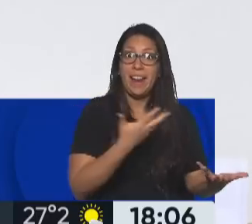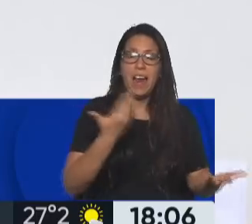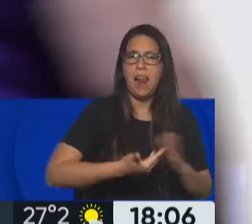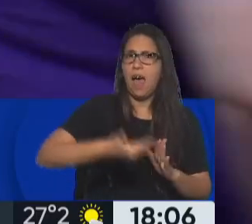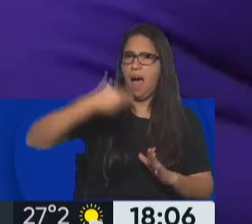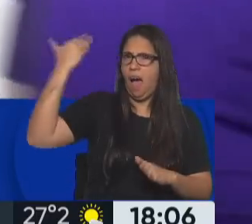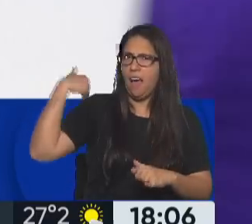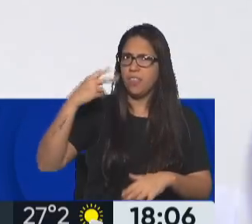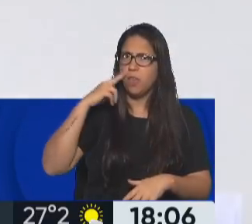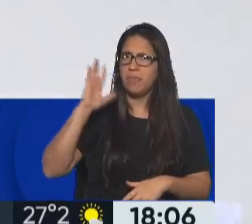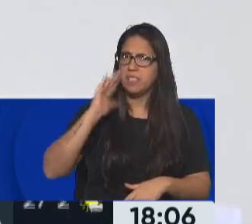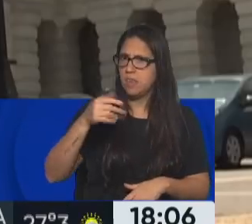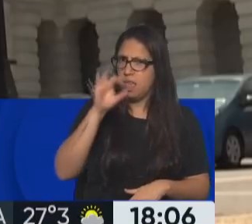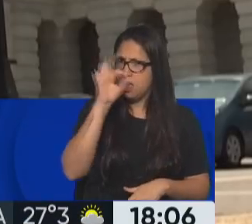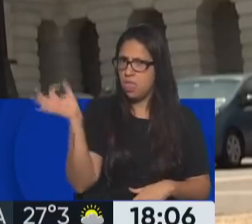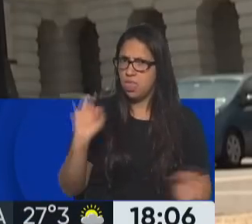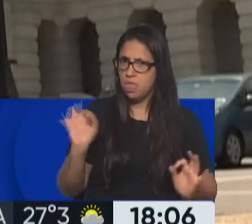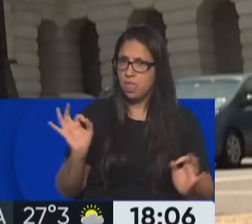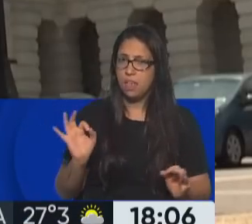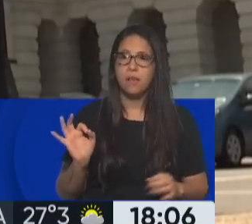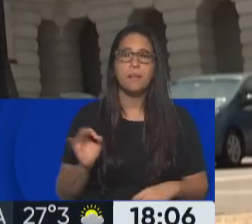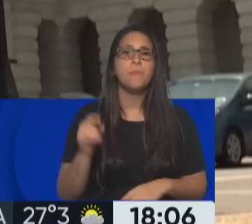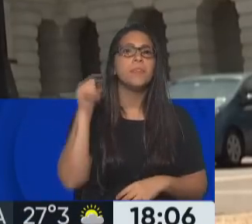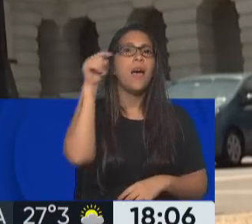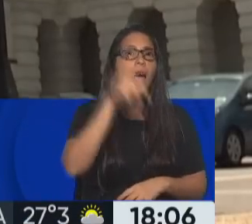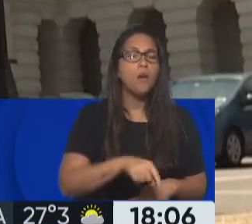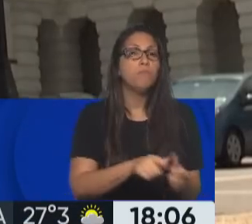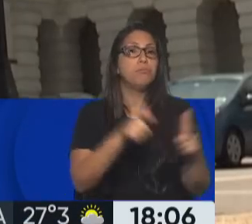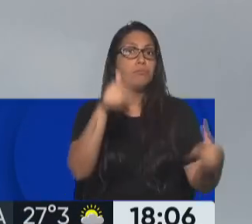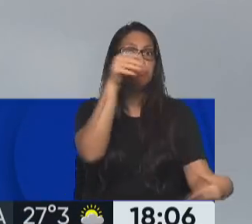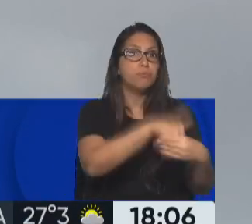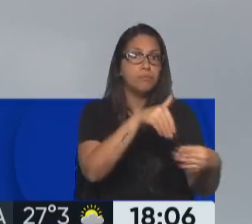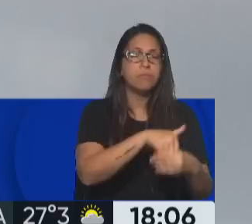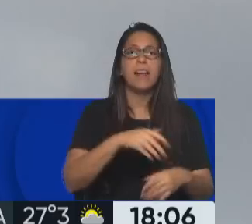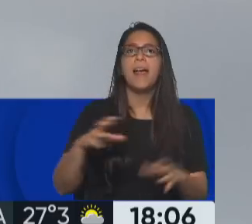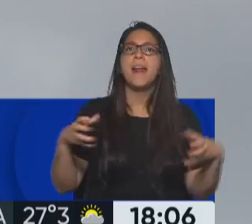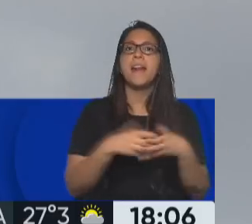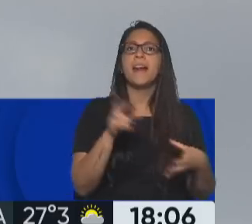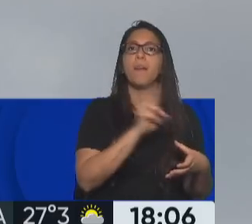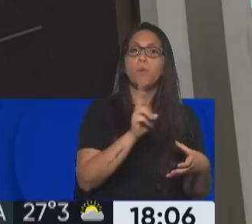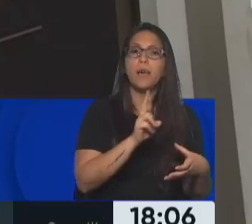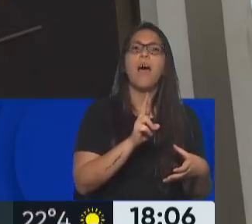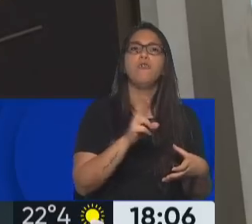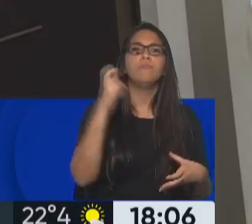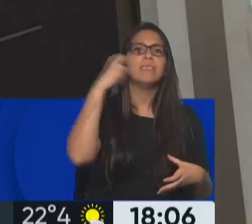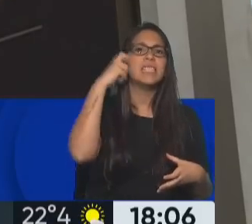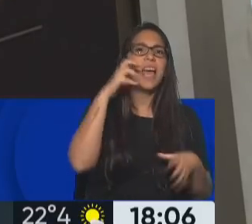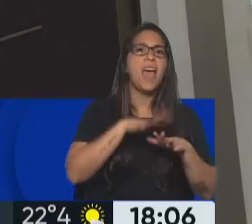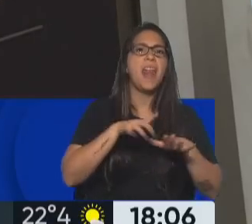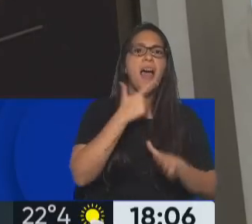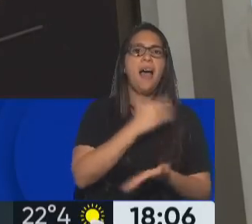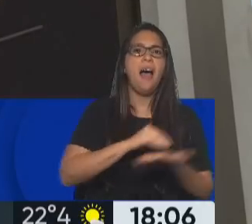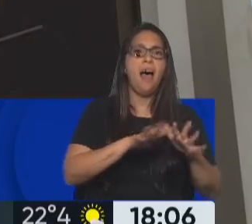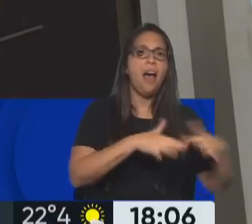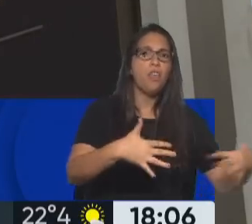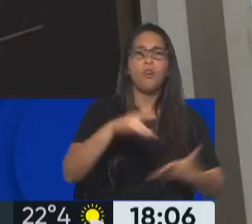su triunfo de 2016. Por si esto fuera poco, los republicanos se quedaron con el Senado y probablemente terminen controlando también la